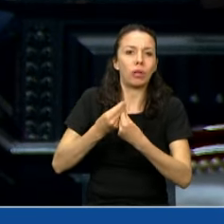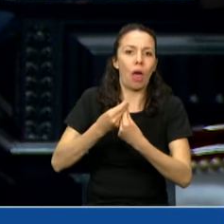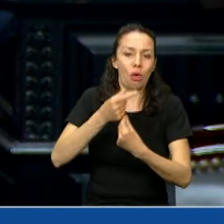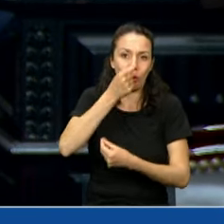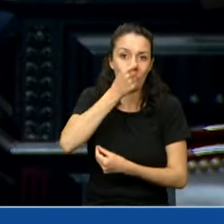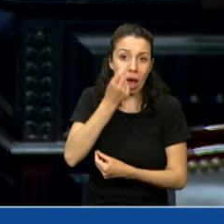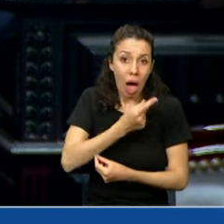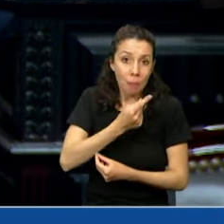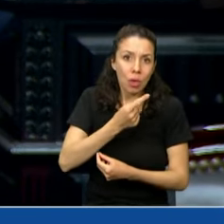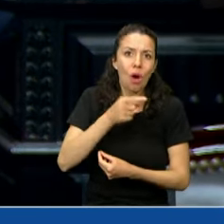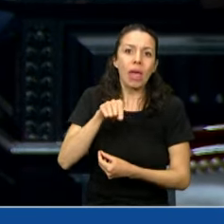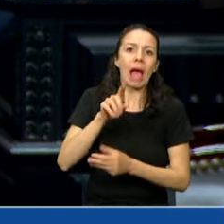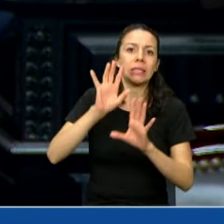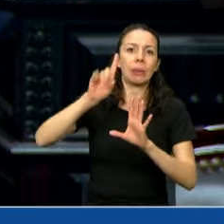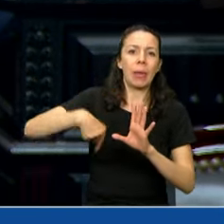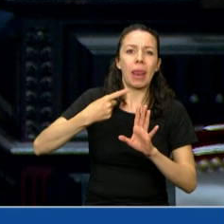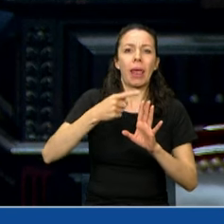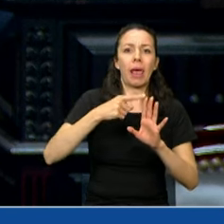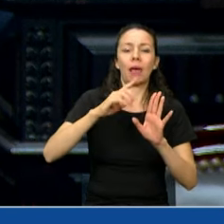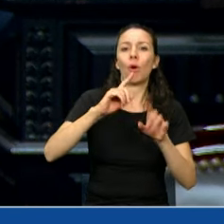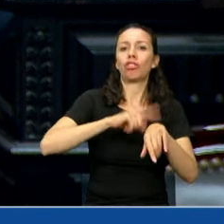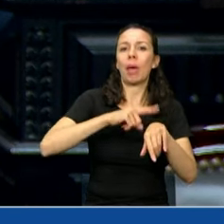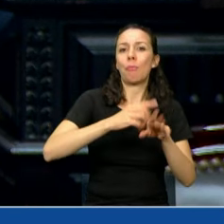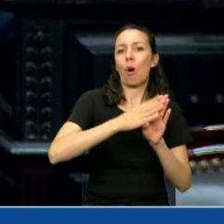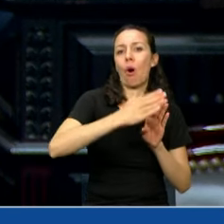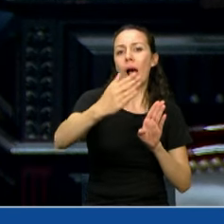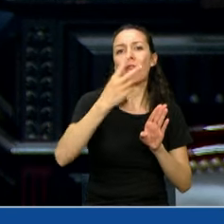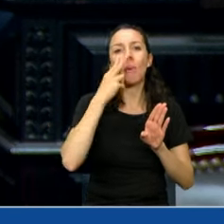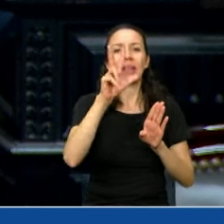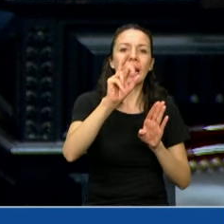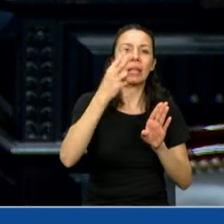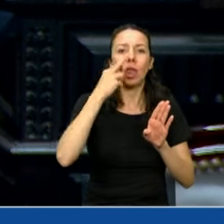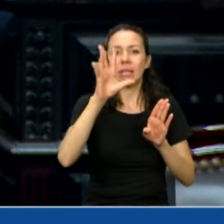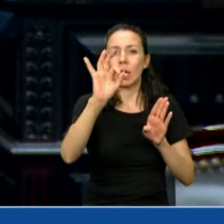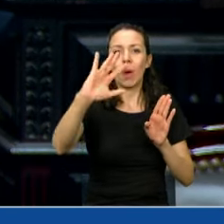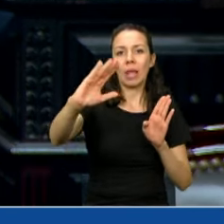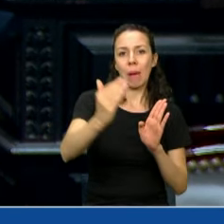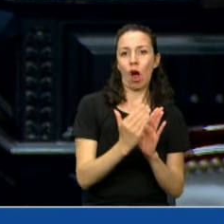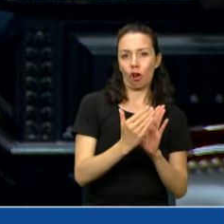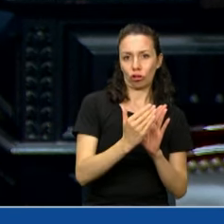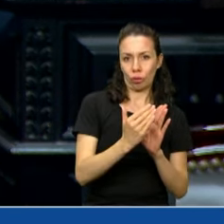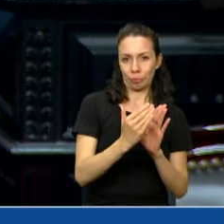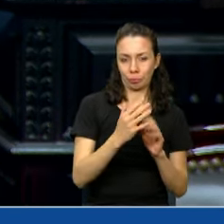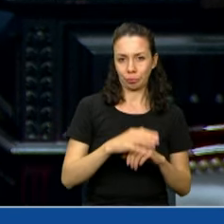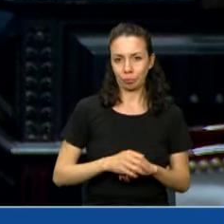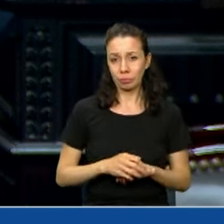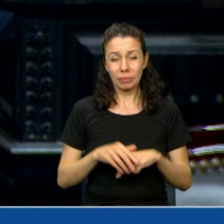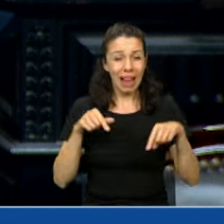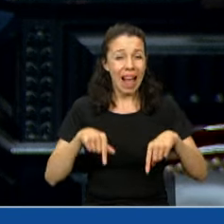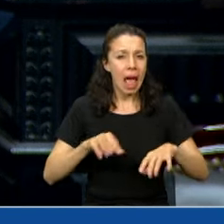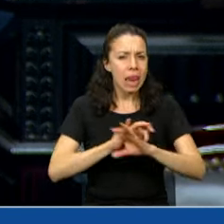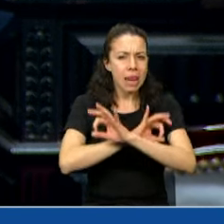energética que vamos para el 2030 2050 ni mencionar nadie lo ha dicho aquí la enorme